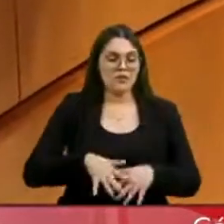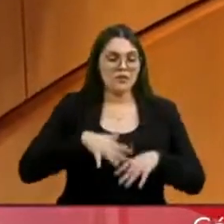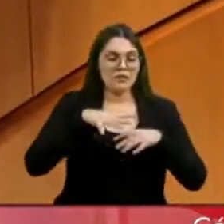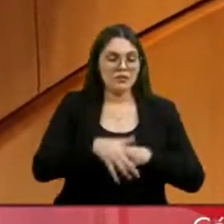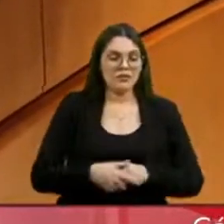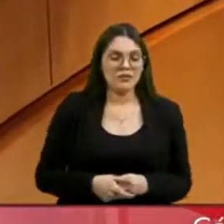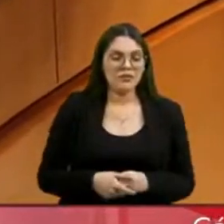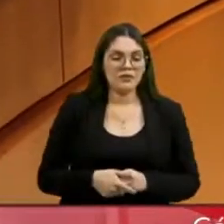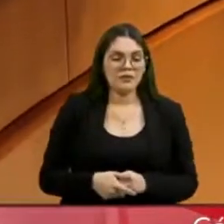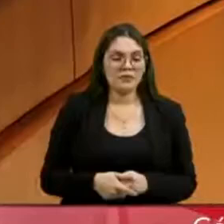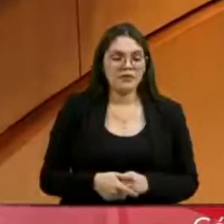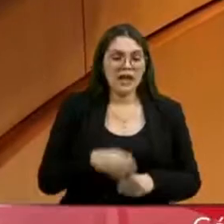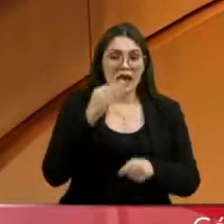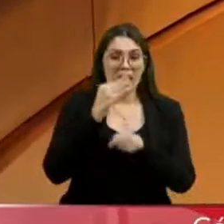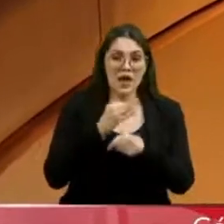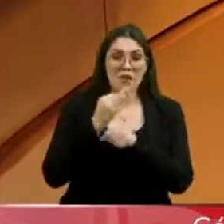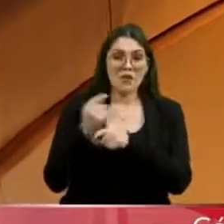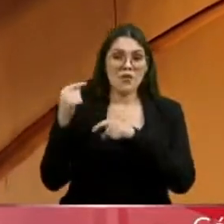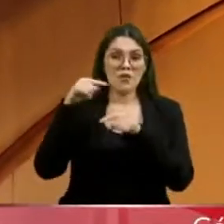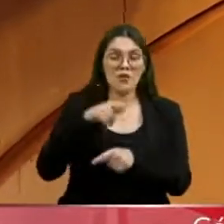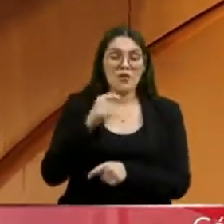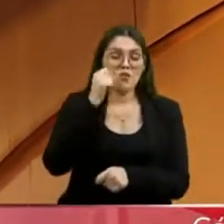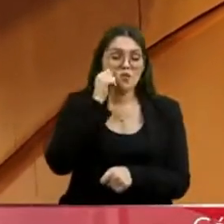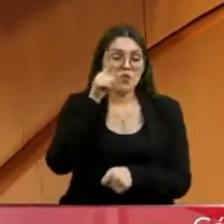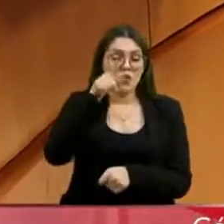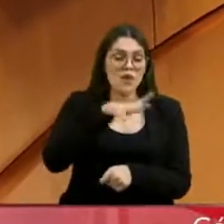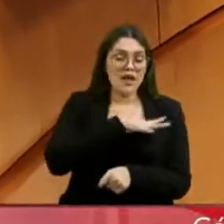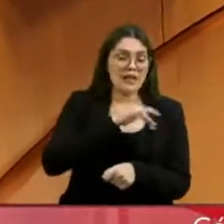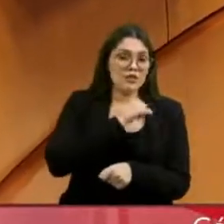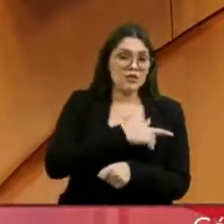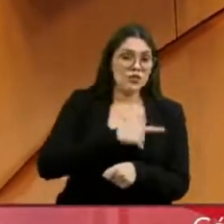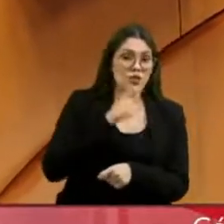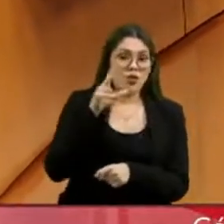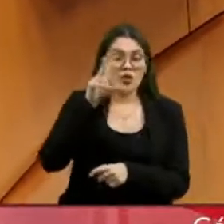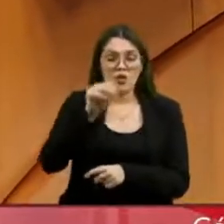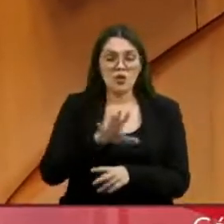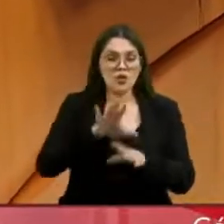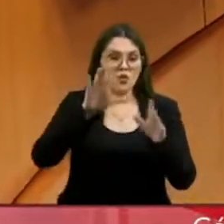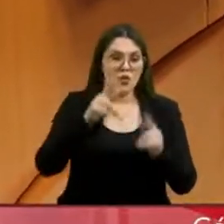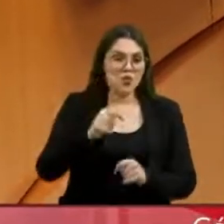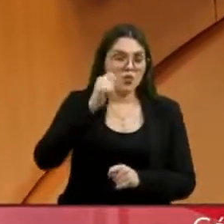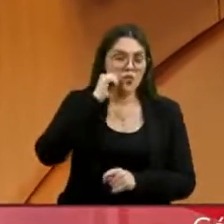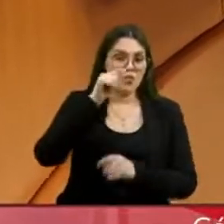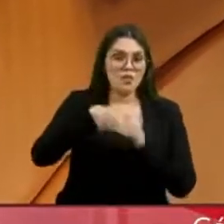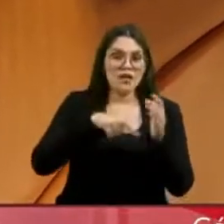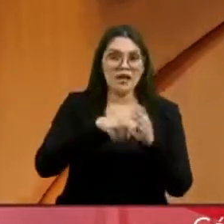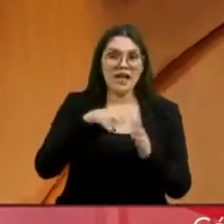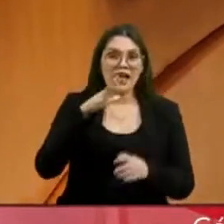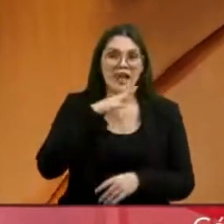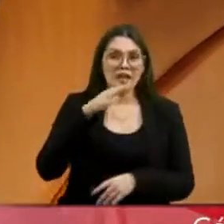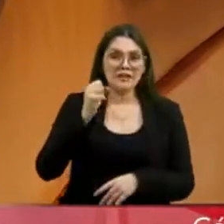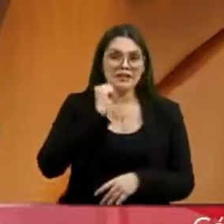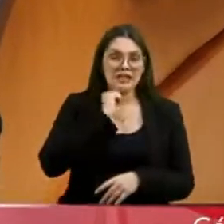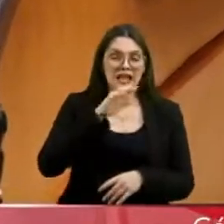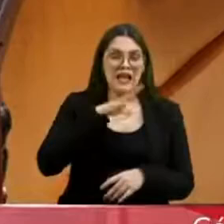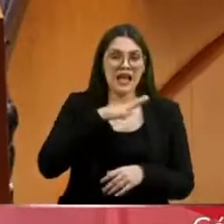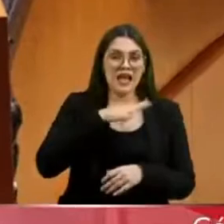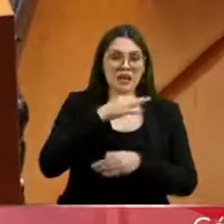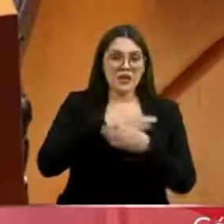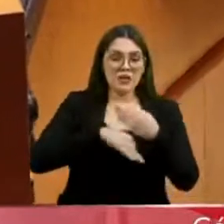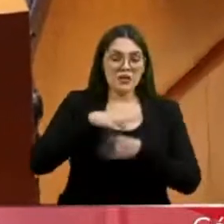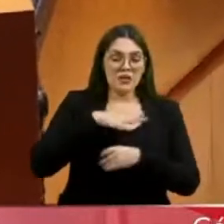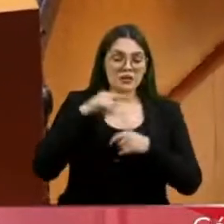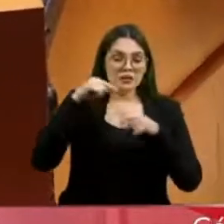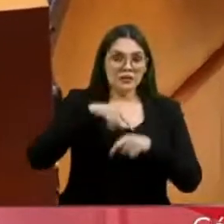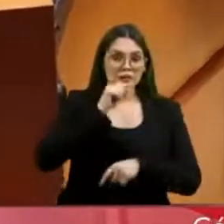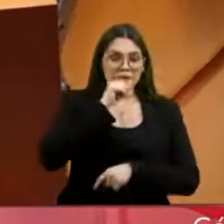aquí, les pese lo que les pese, en la Cámara de Senadoras y Senadores estamos